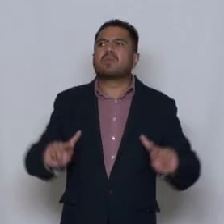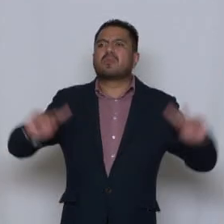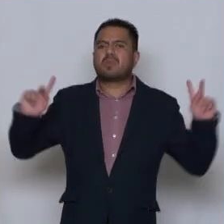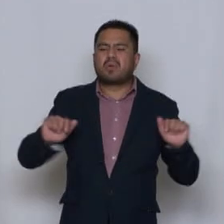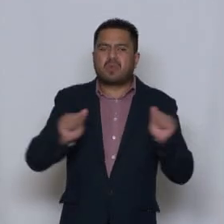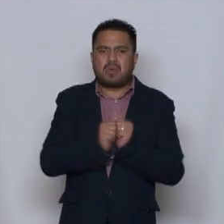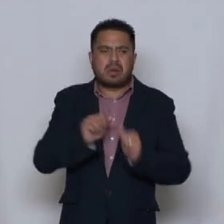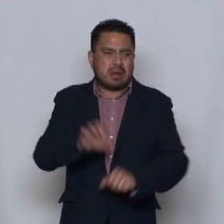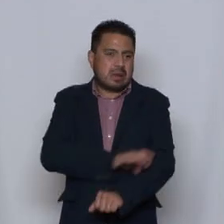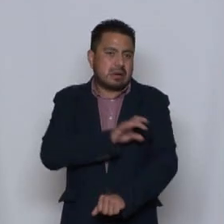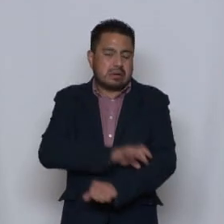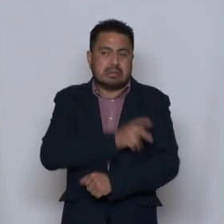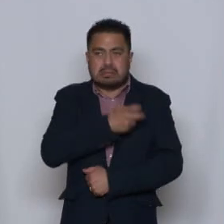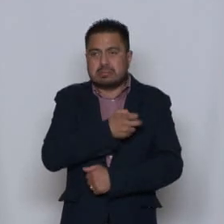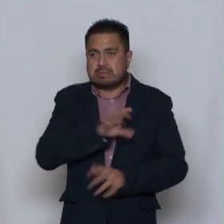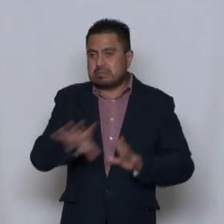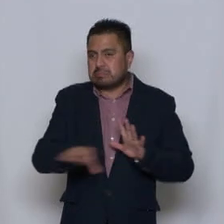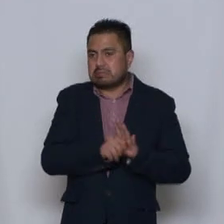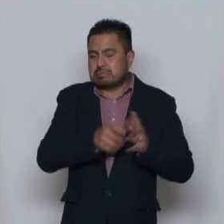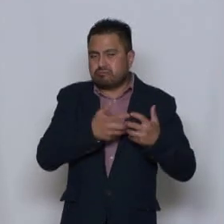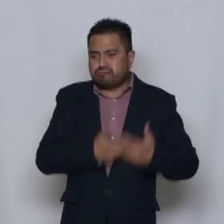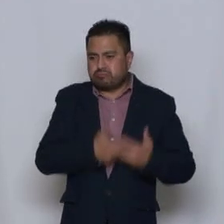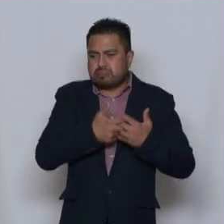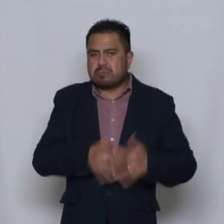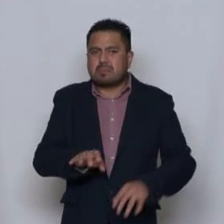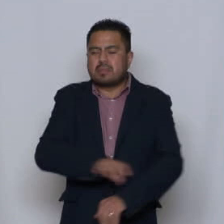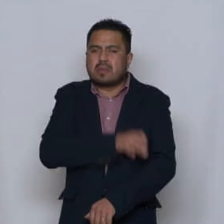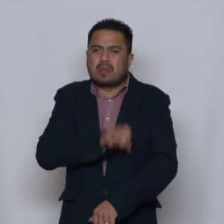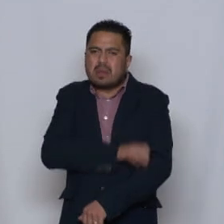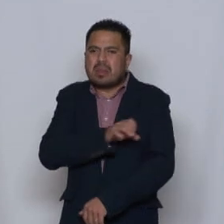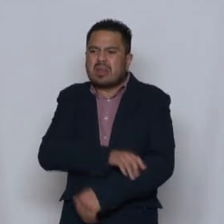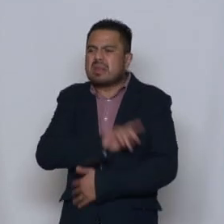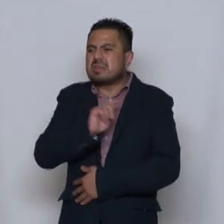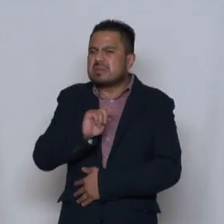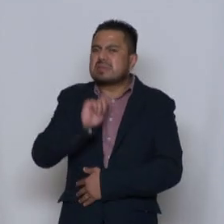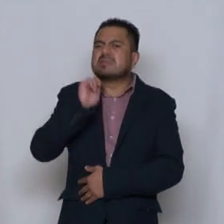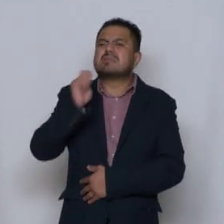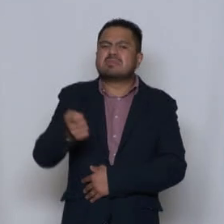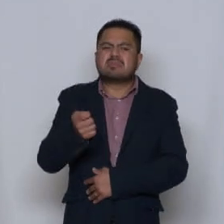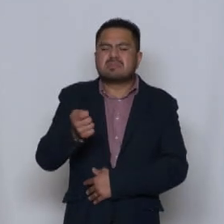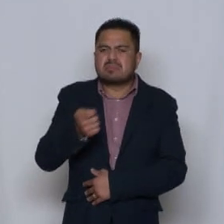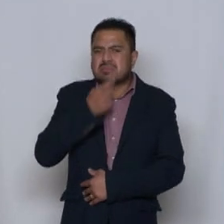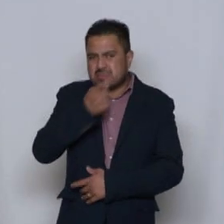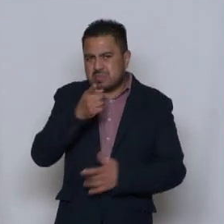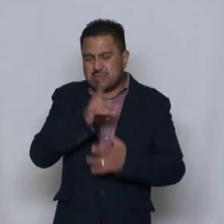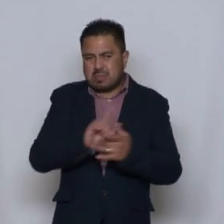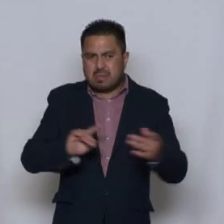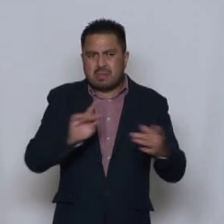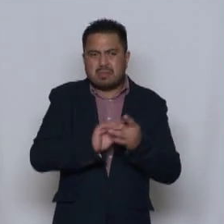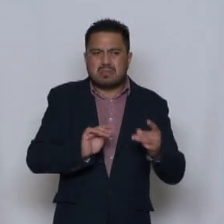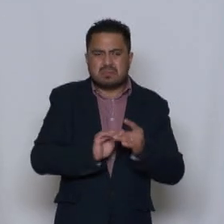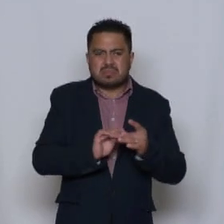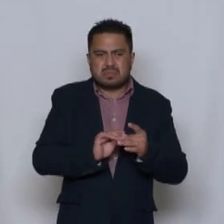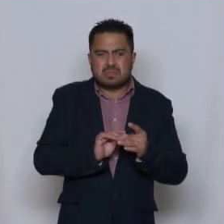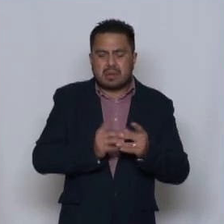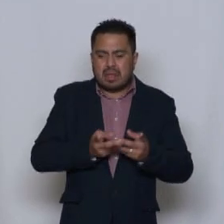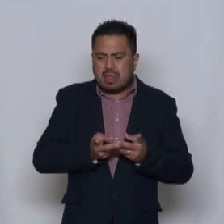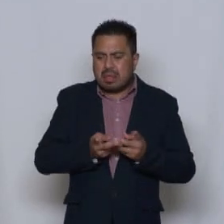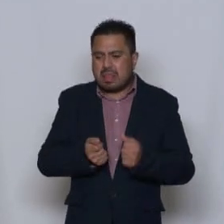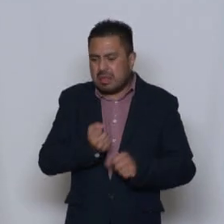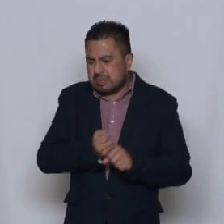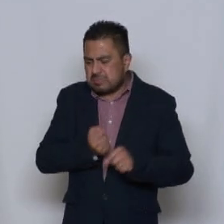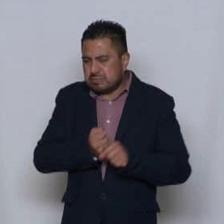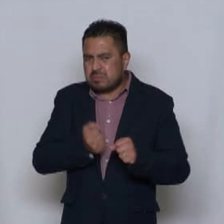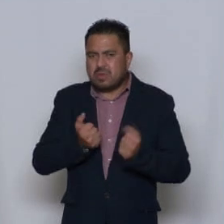la energía que consume y la energía que digamos, gasta